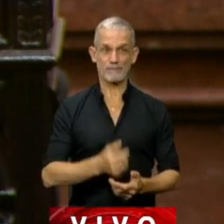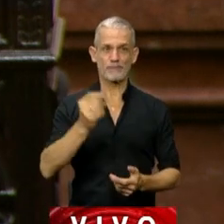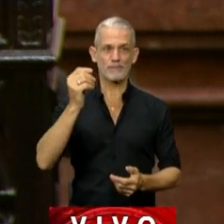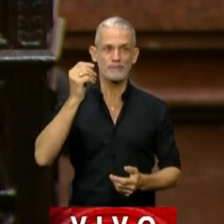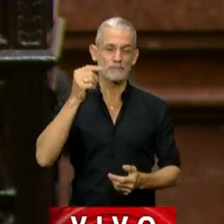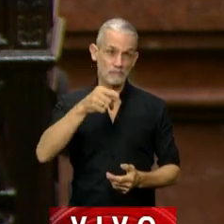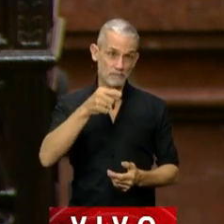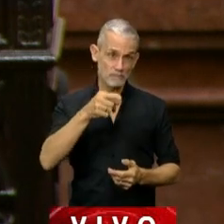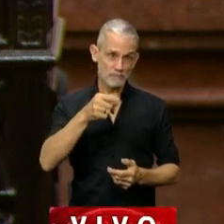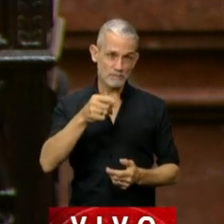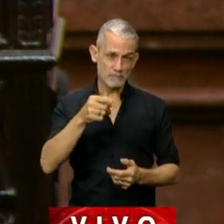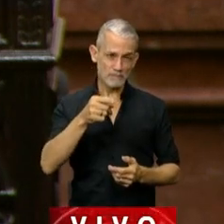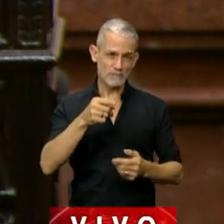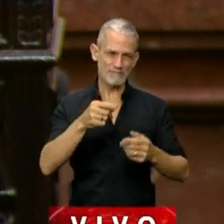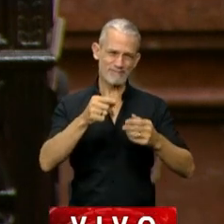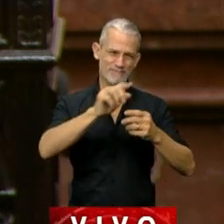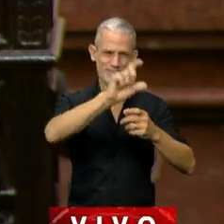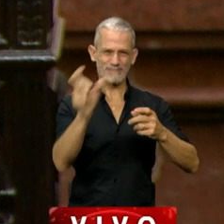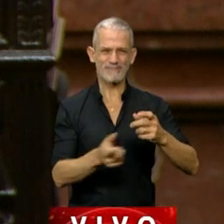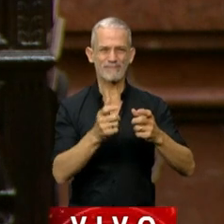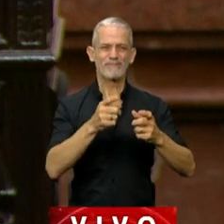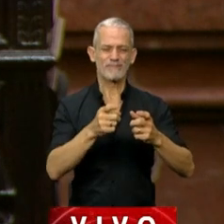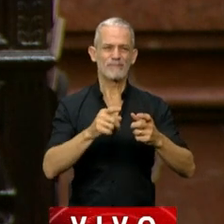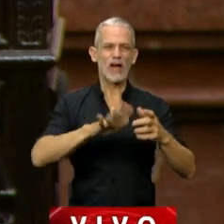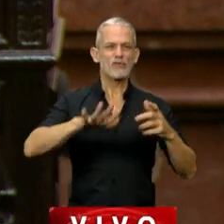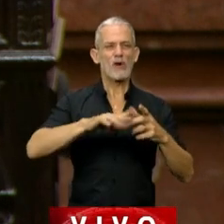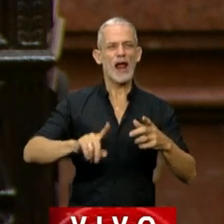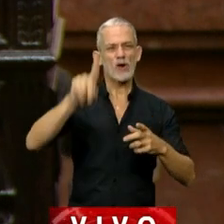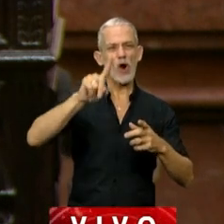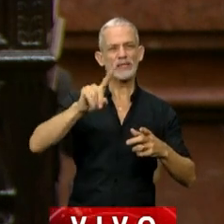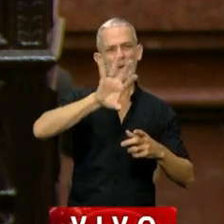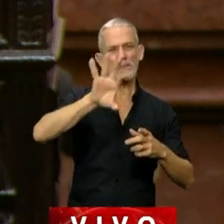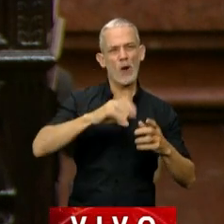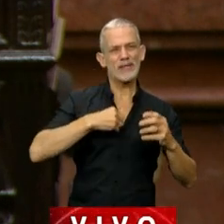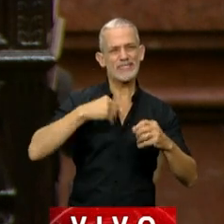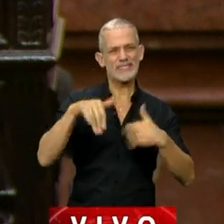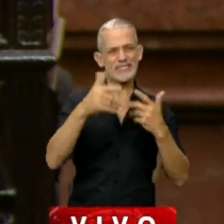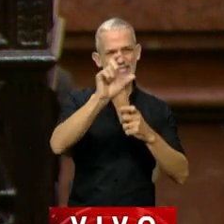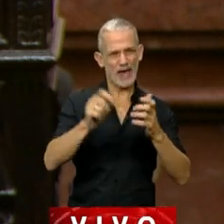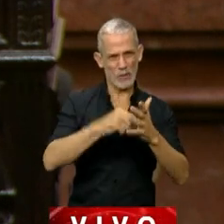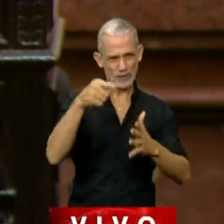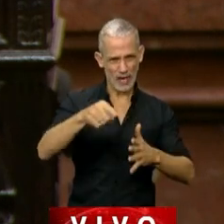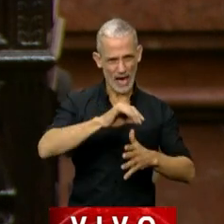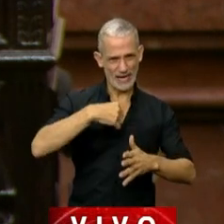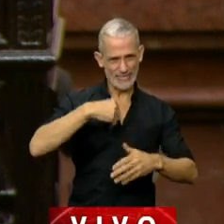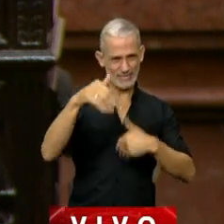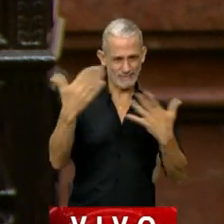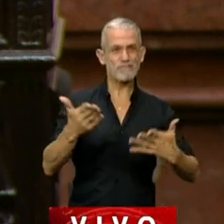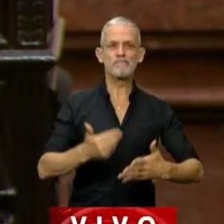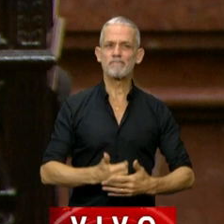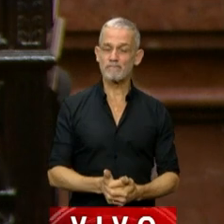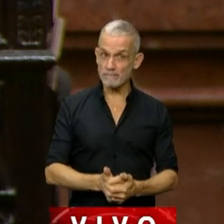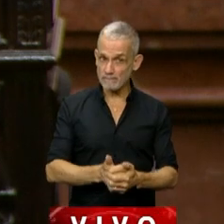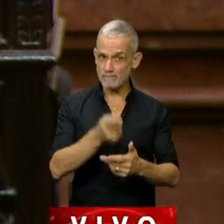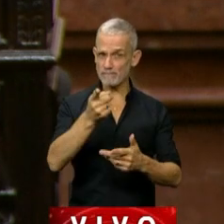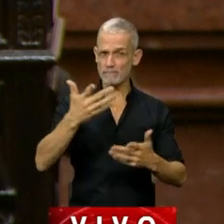ese cordón industrial de la zona norte de la provincia de Buenos Aires, que sufrió